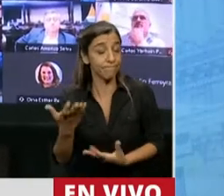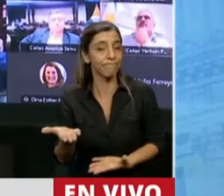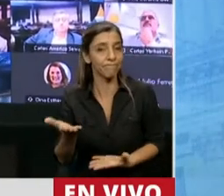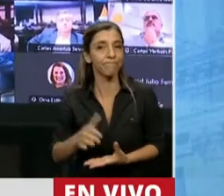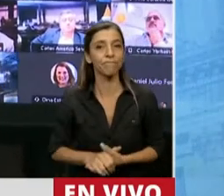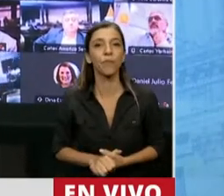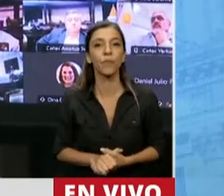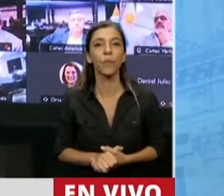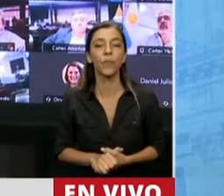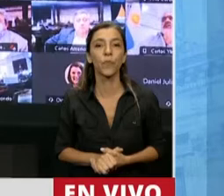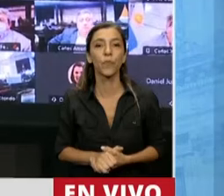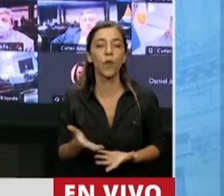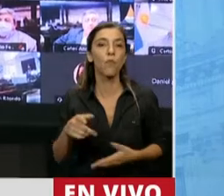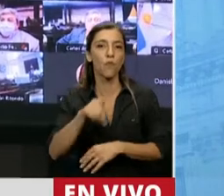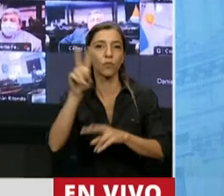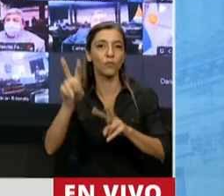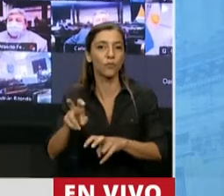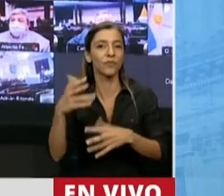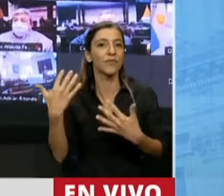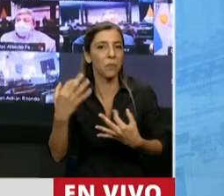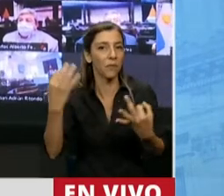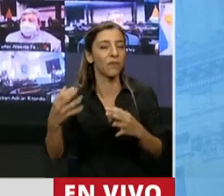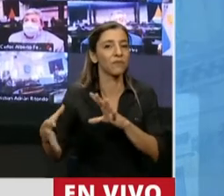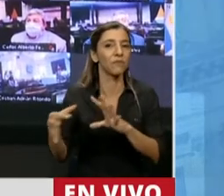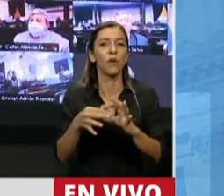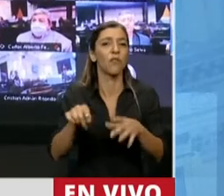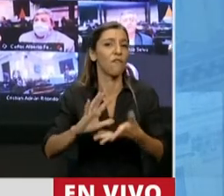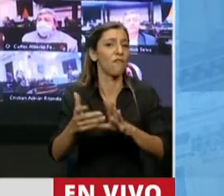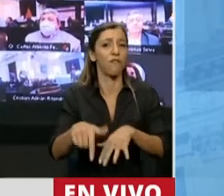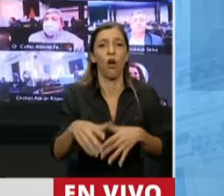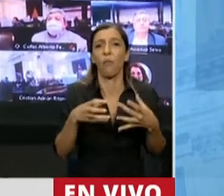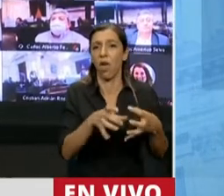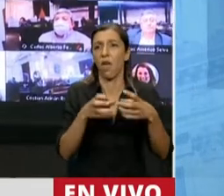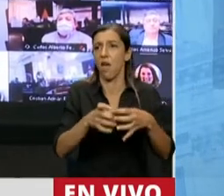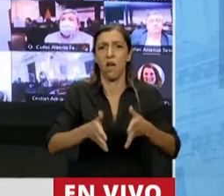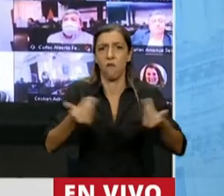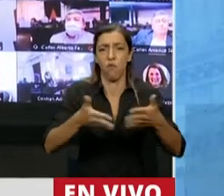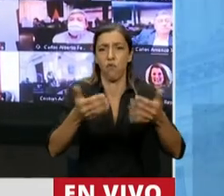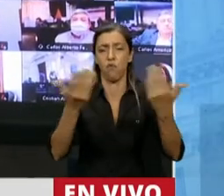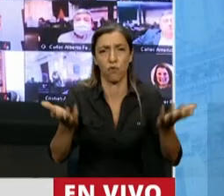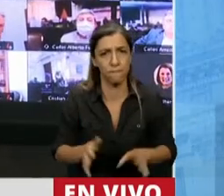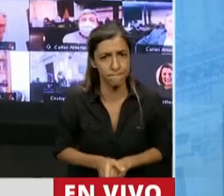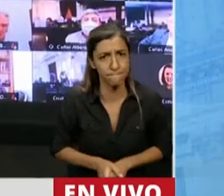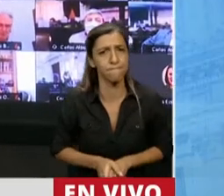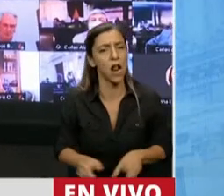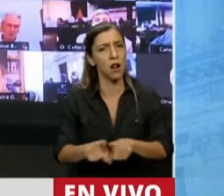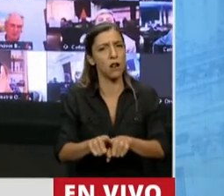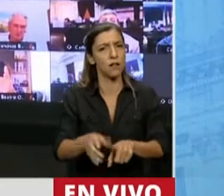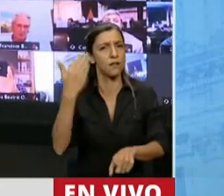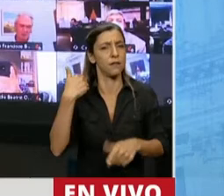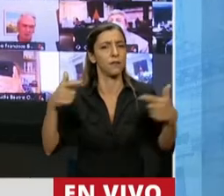surge justamente como consecuencia del tratamiento express que se ha impuesto en la Comisión de Asuntos